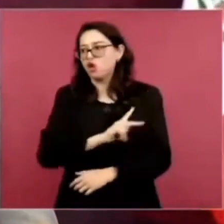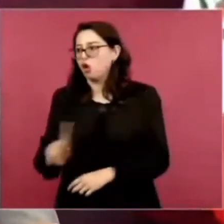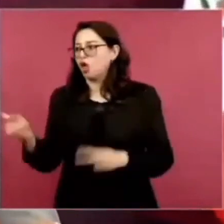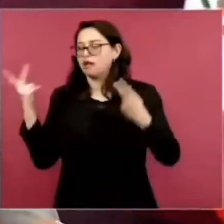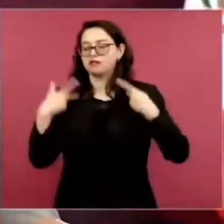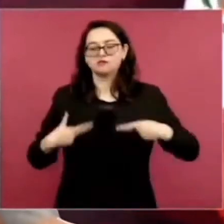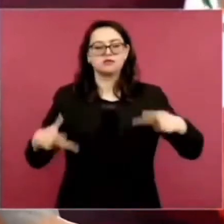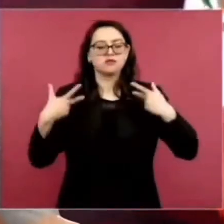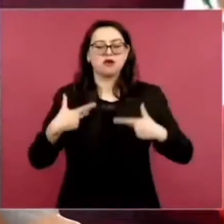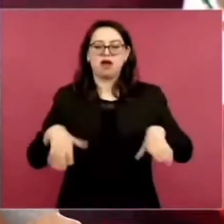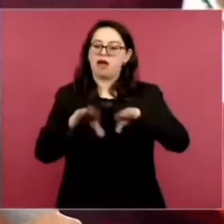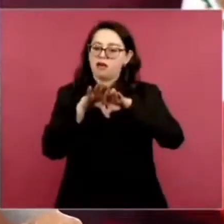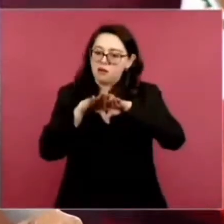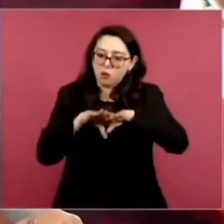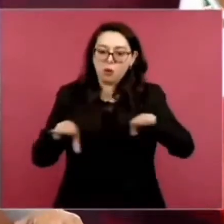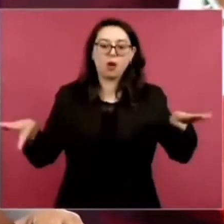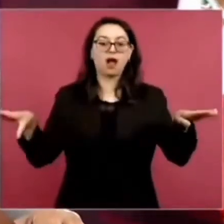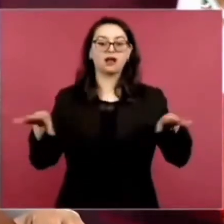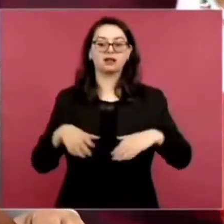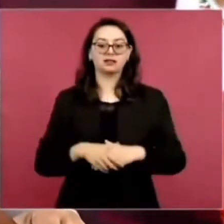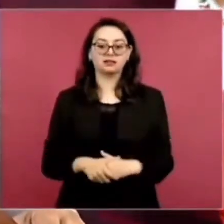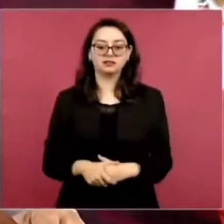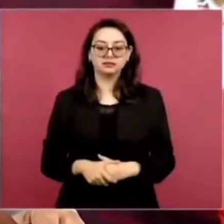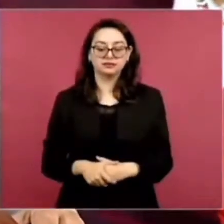todos los mexicanos.